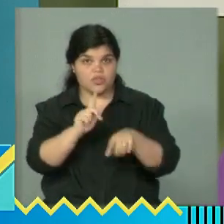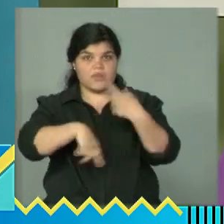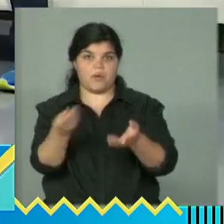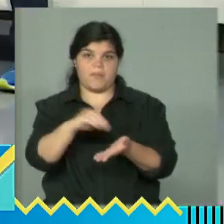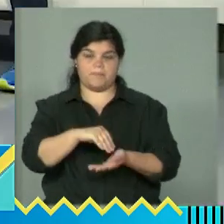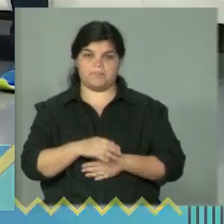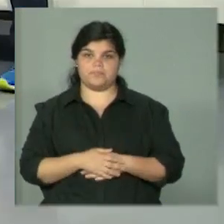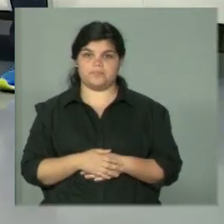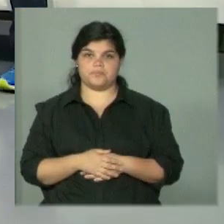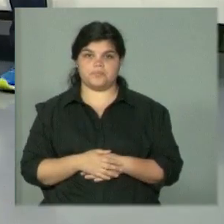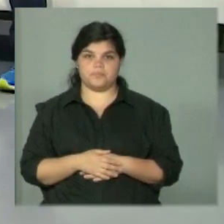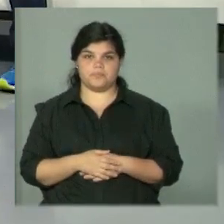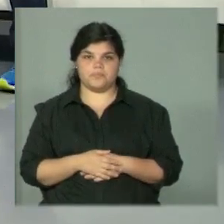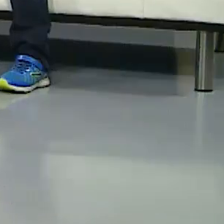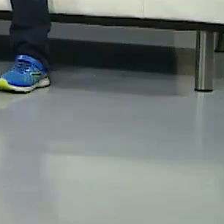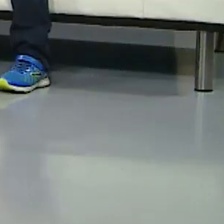volvemos con más.